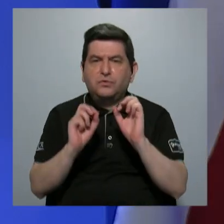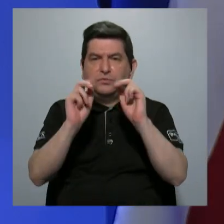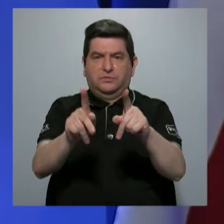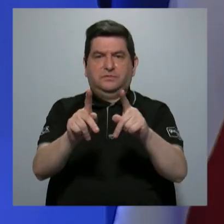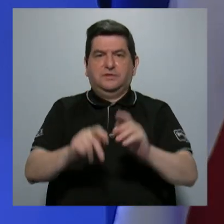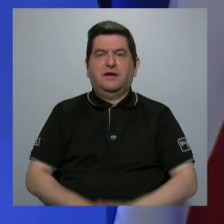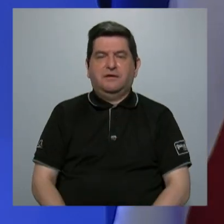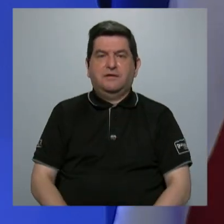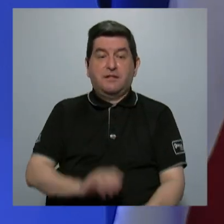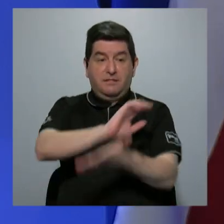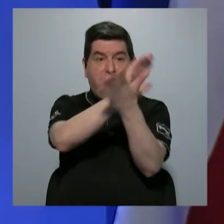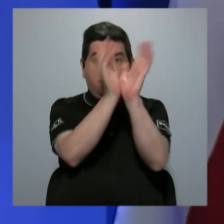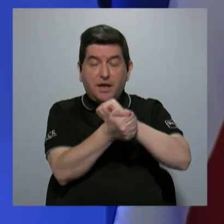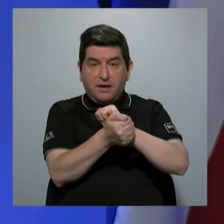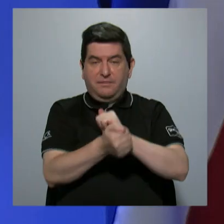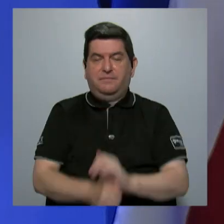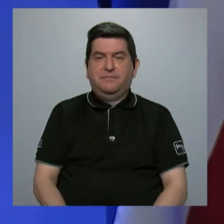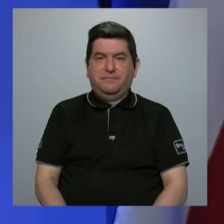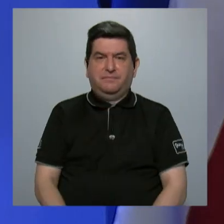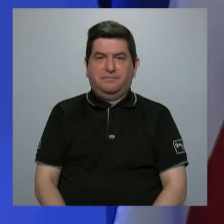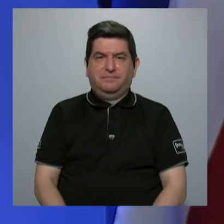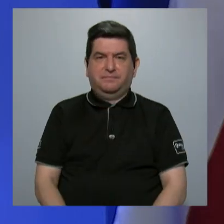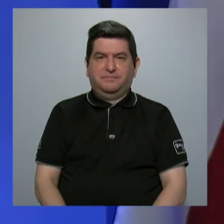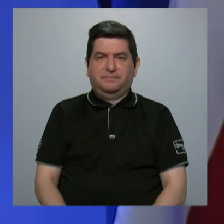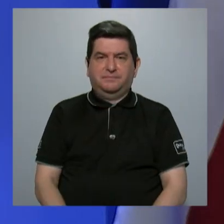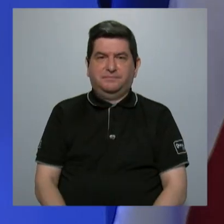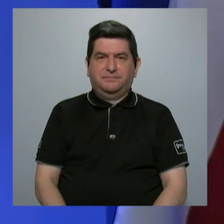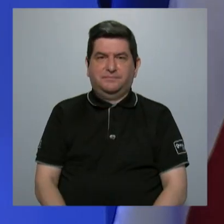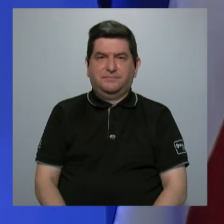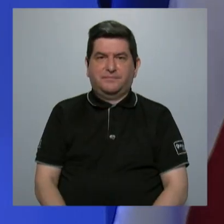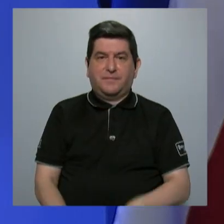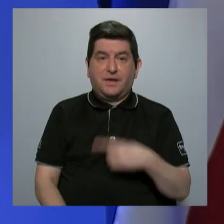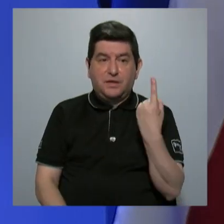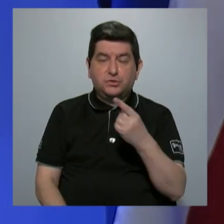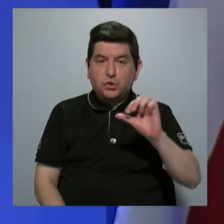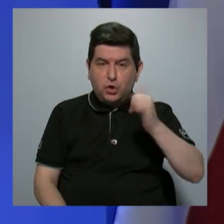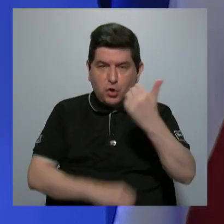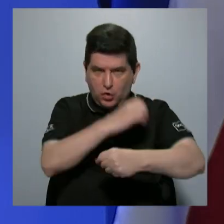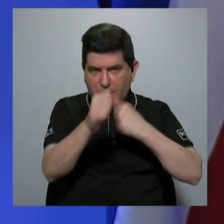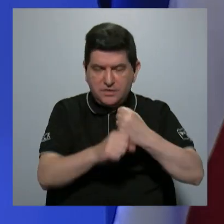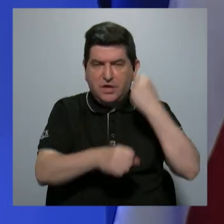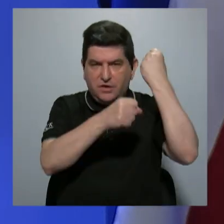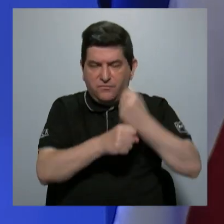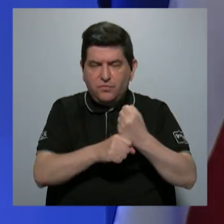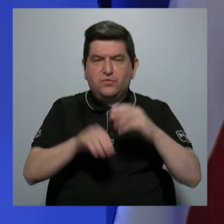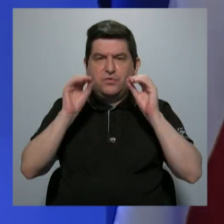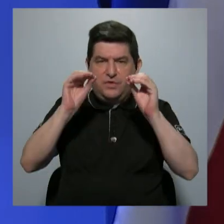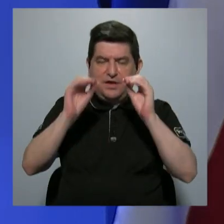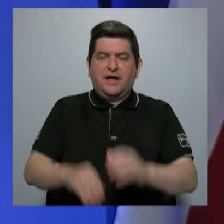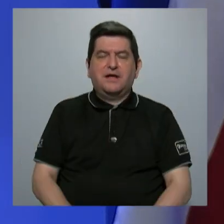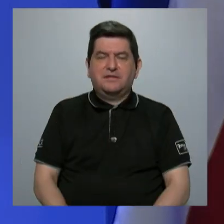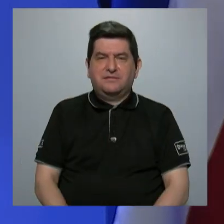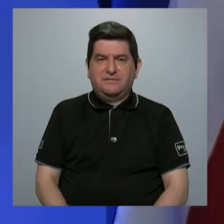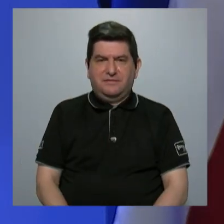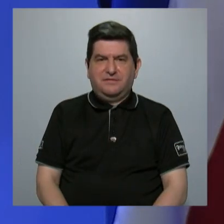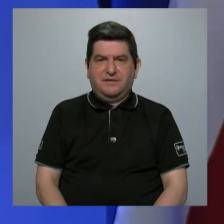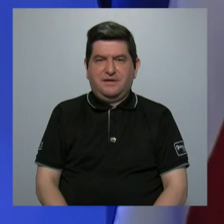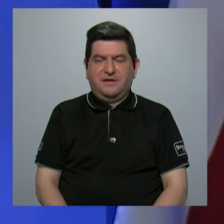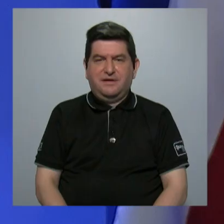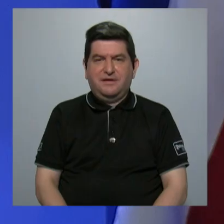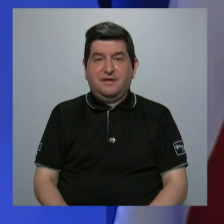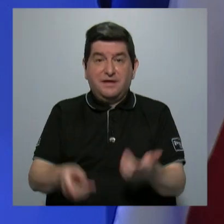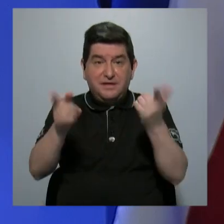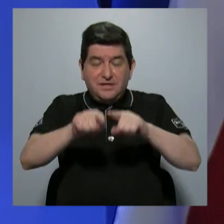oportunidades de cambio y de transformación. Solo en 10 años fundé una cátedra conmemorativa, la Cátedra